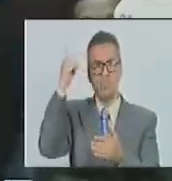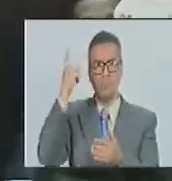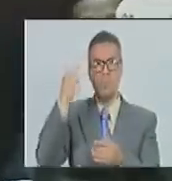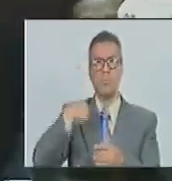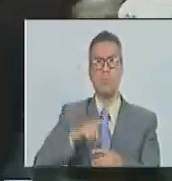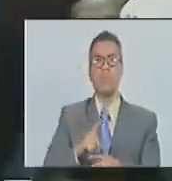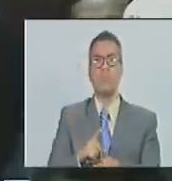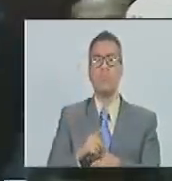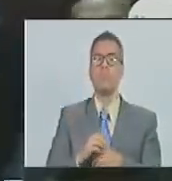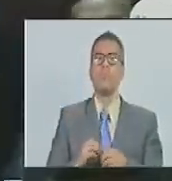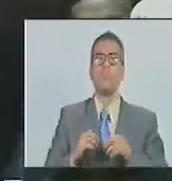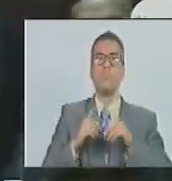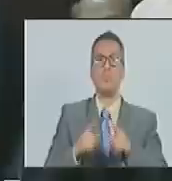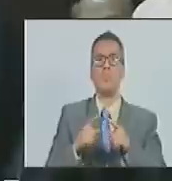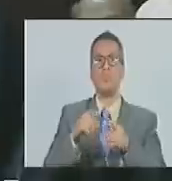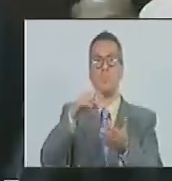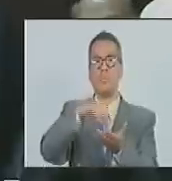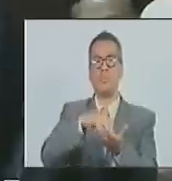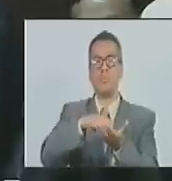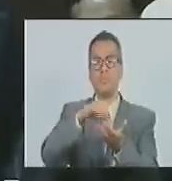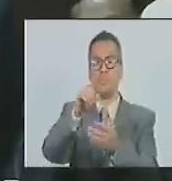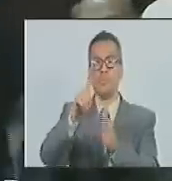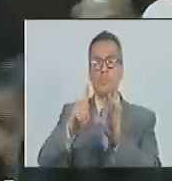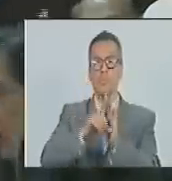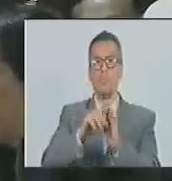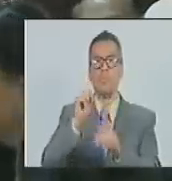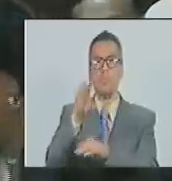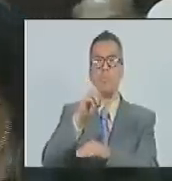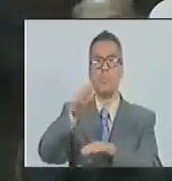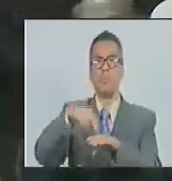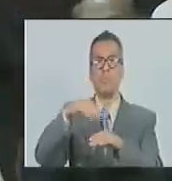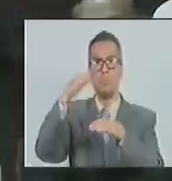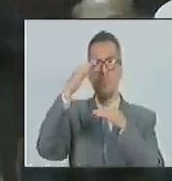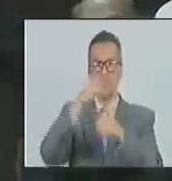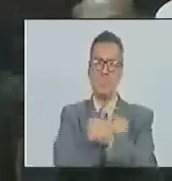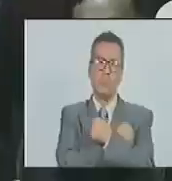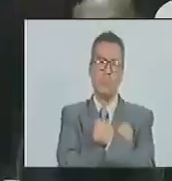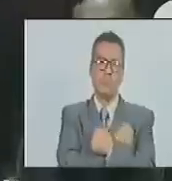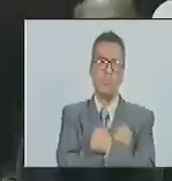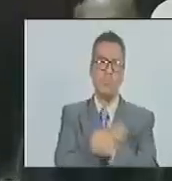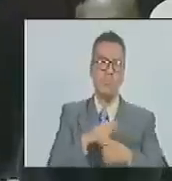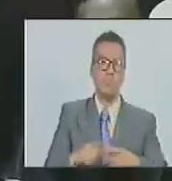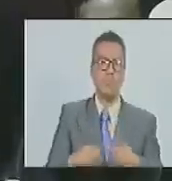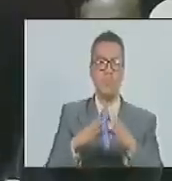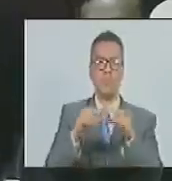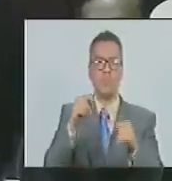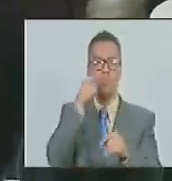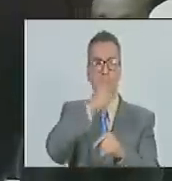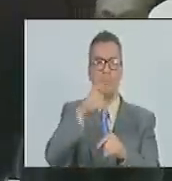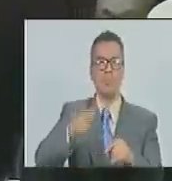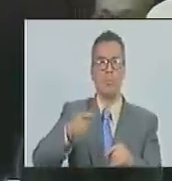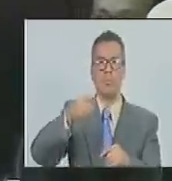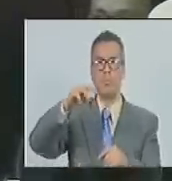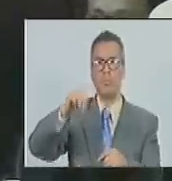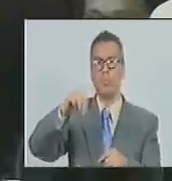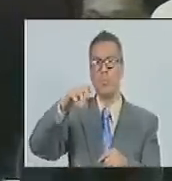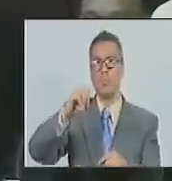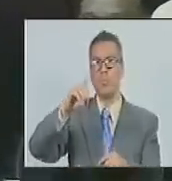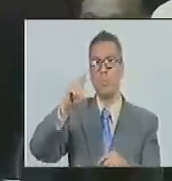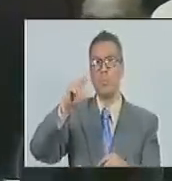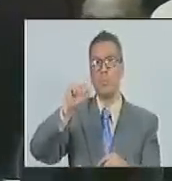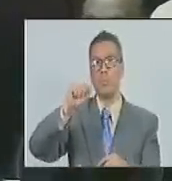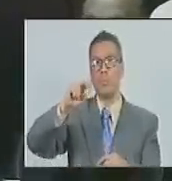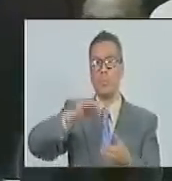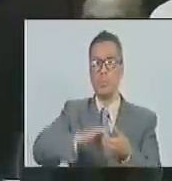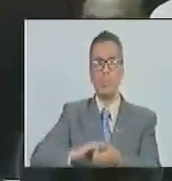por estar en este recinto legislativo y enviar un fuerte abrazo a todo el pueblo de Motatán y a todo el pueblo